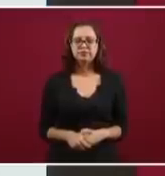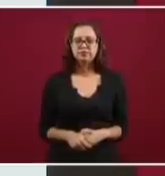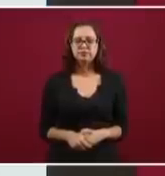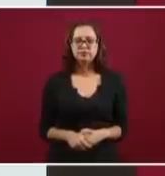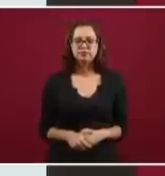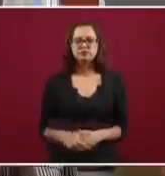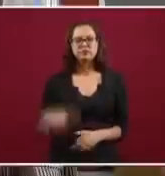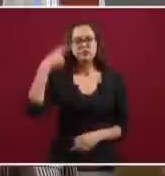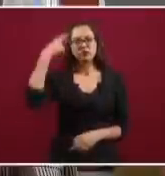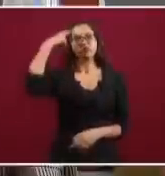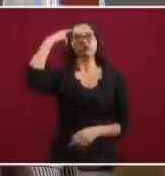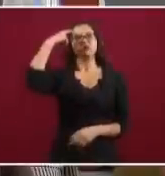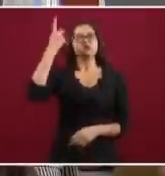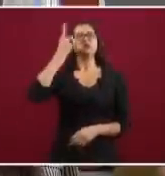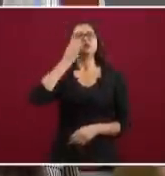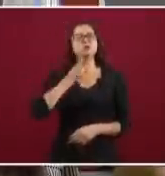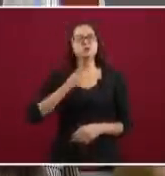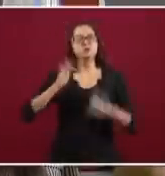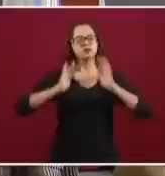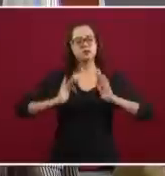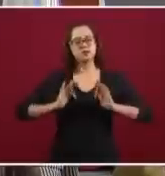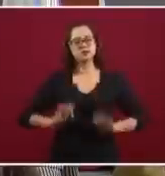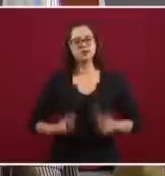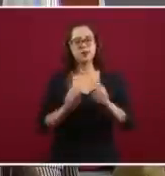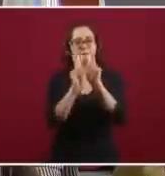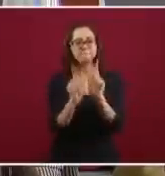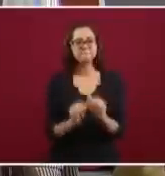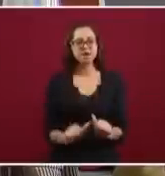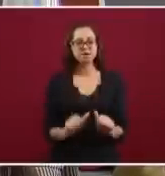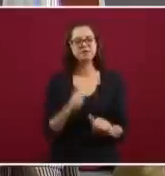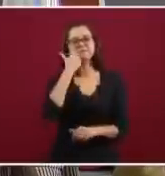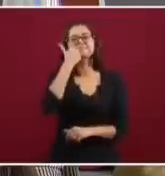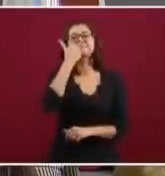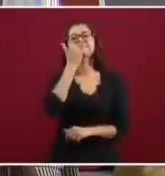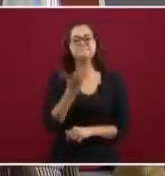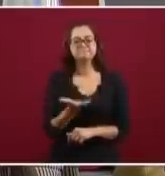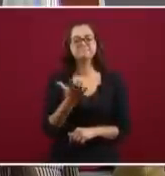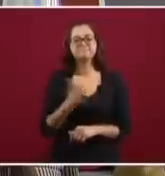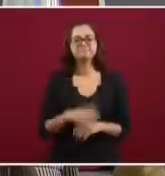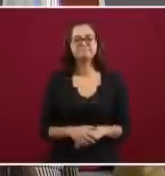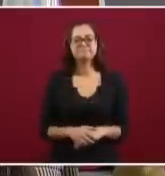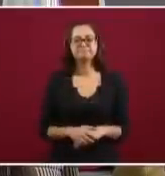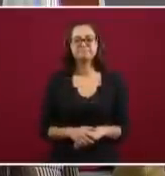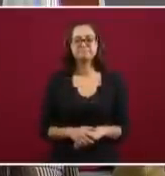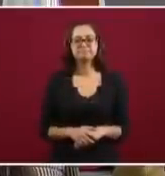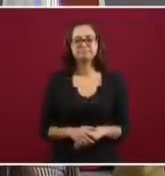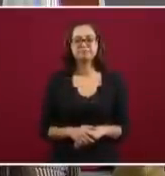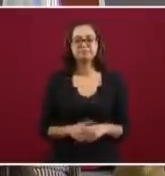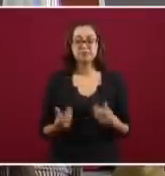Quiero tener mi conciencia tranquila, quiero dormir en paz y además no